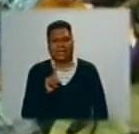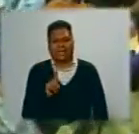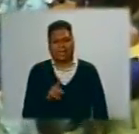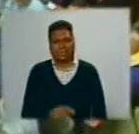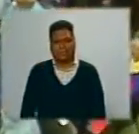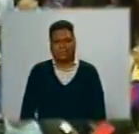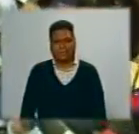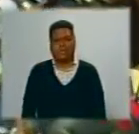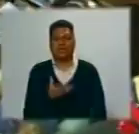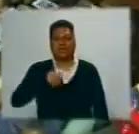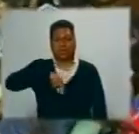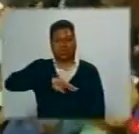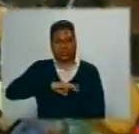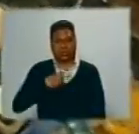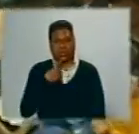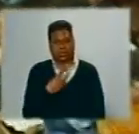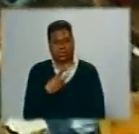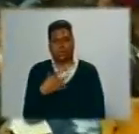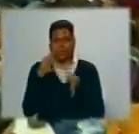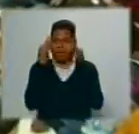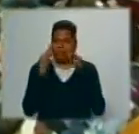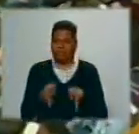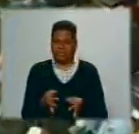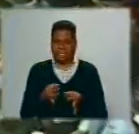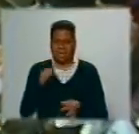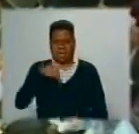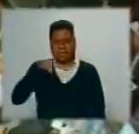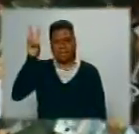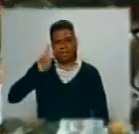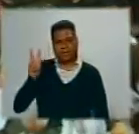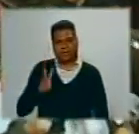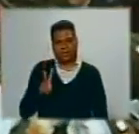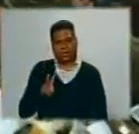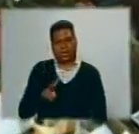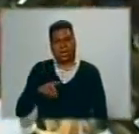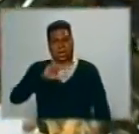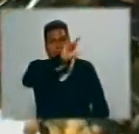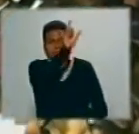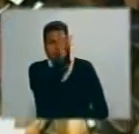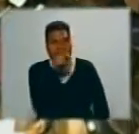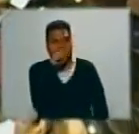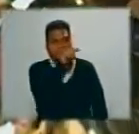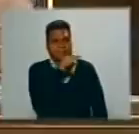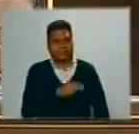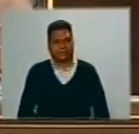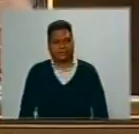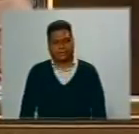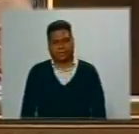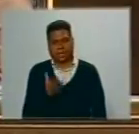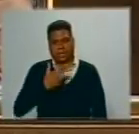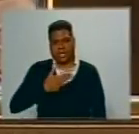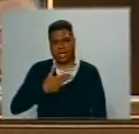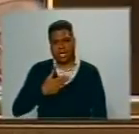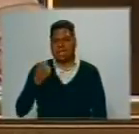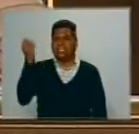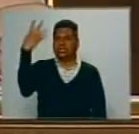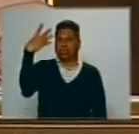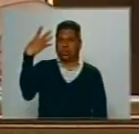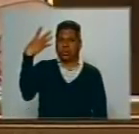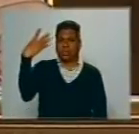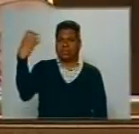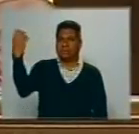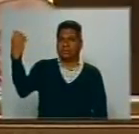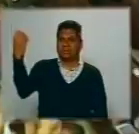reafirmamos los legítimos derechos de Venezuela sobre el territorio Esequibo. El sol de Venezuela nace por